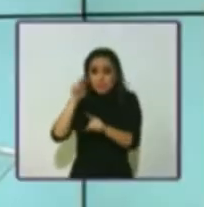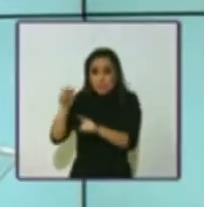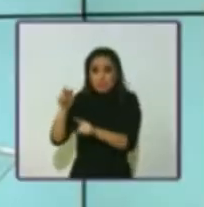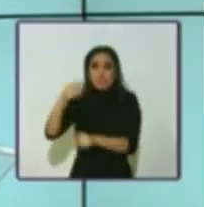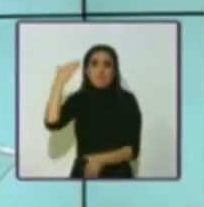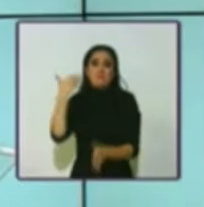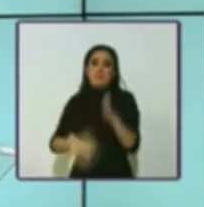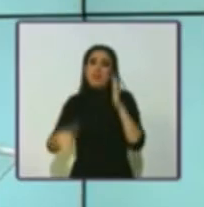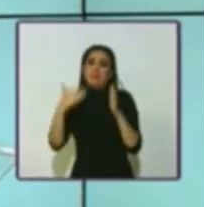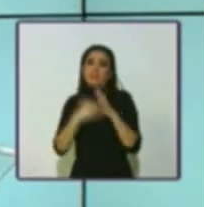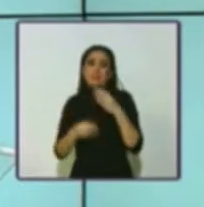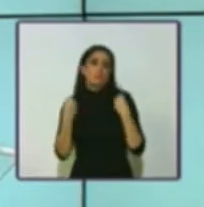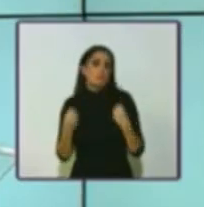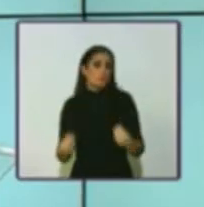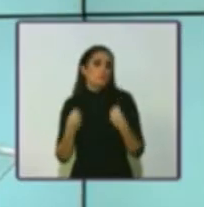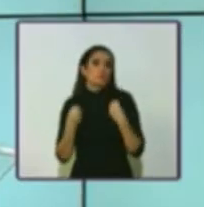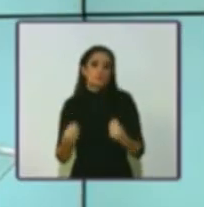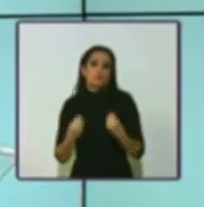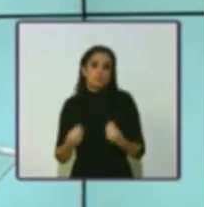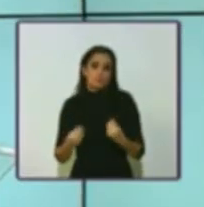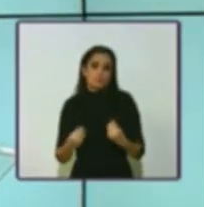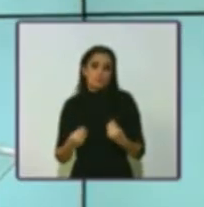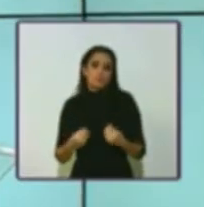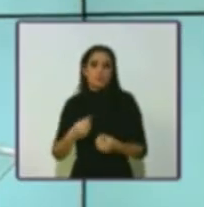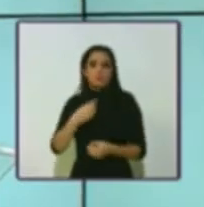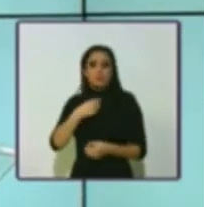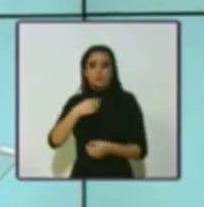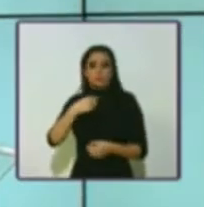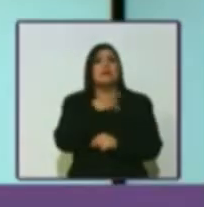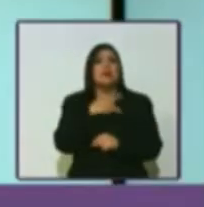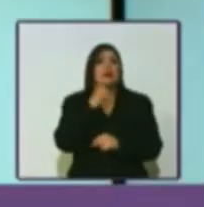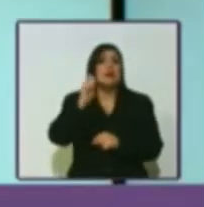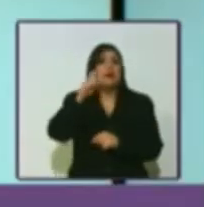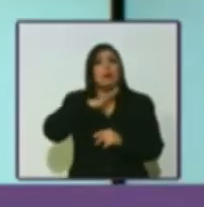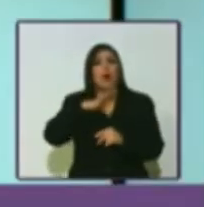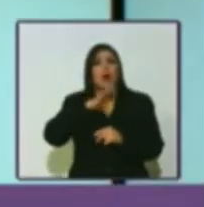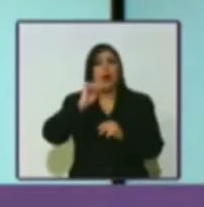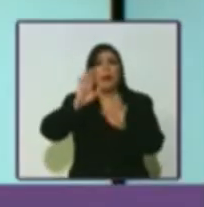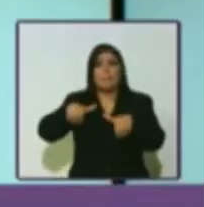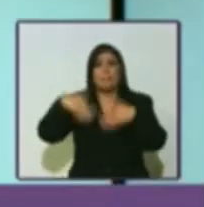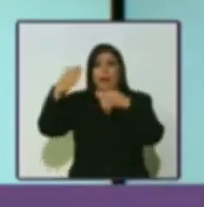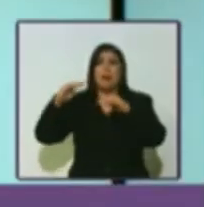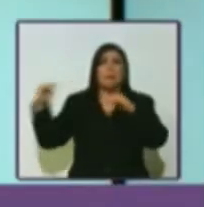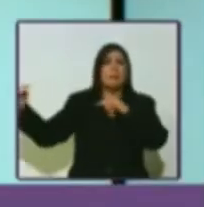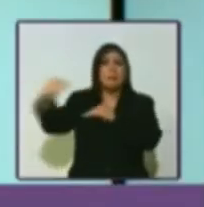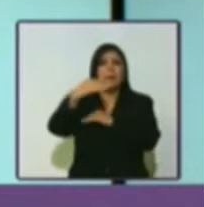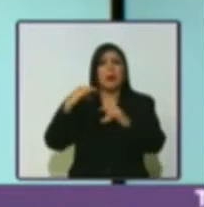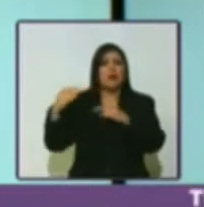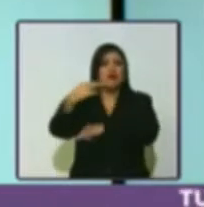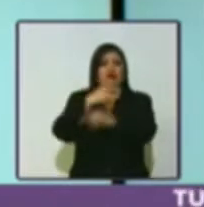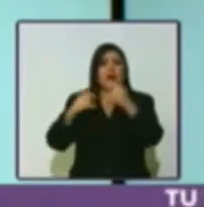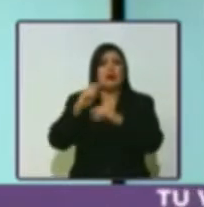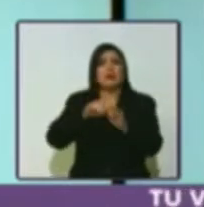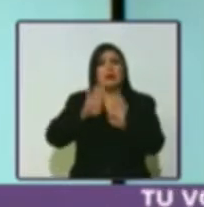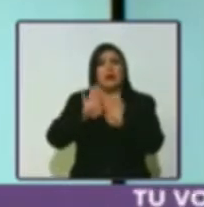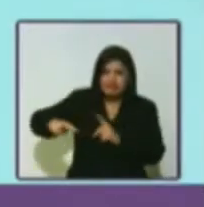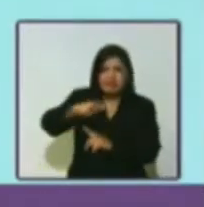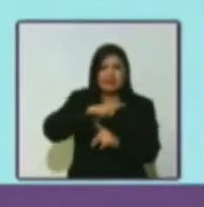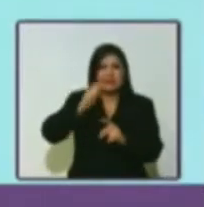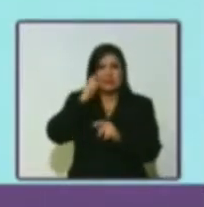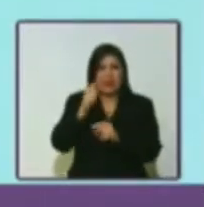de Alejandra, que apeló a su experiencia, y que, mira, yo creo que la experiencia de Alejandra Barrales es muy, muy